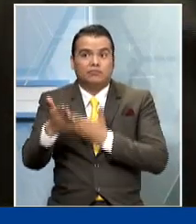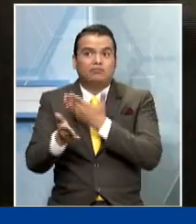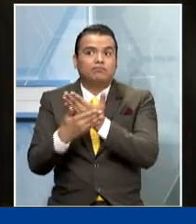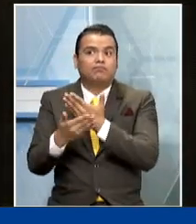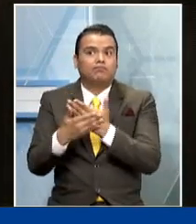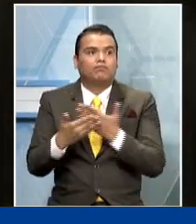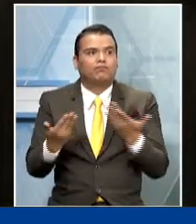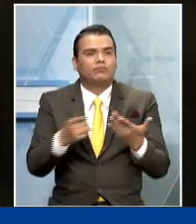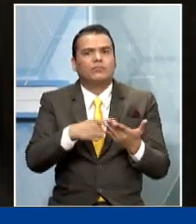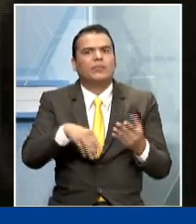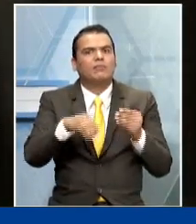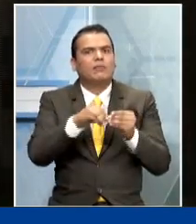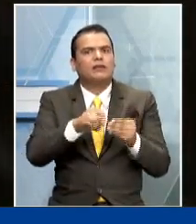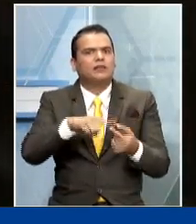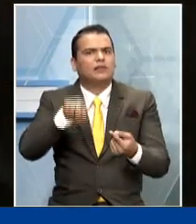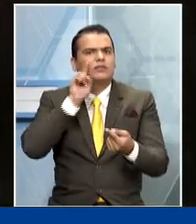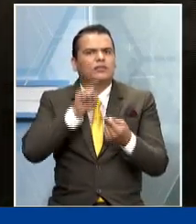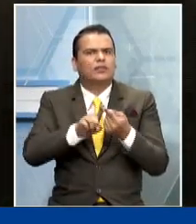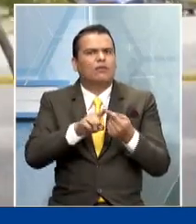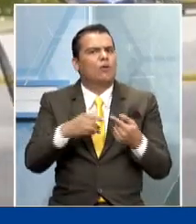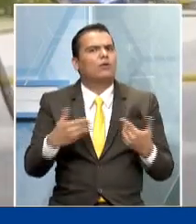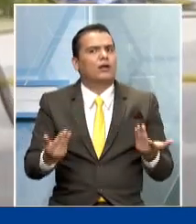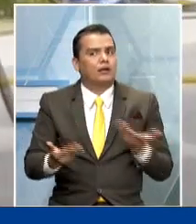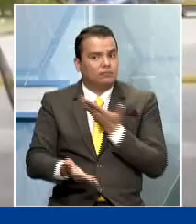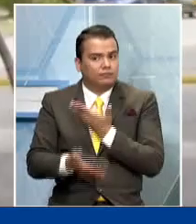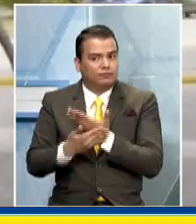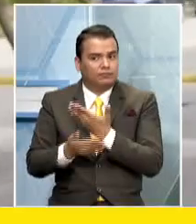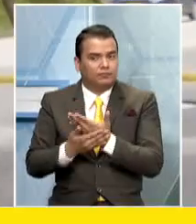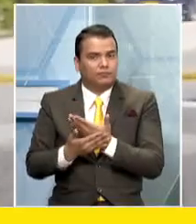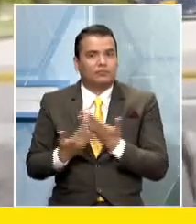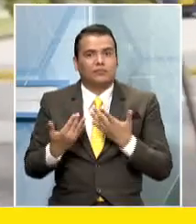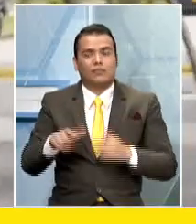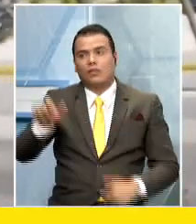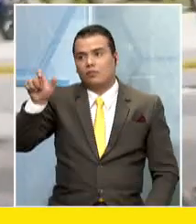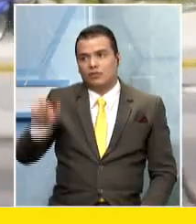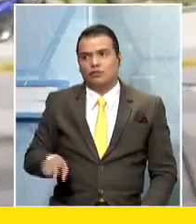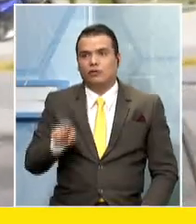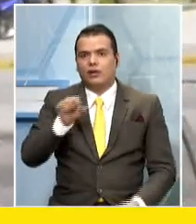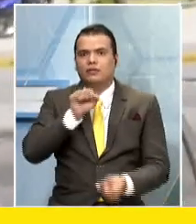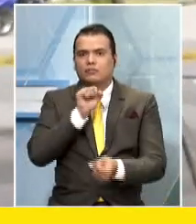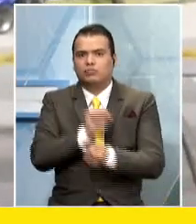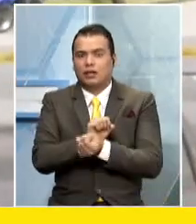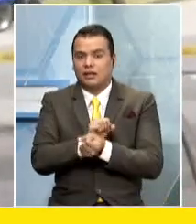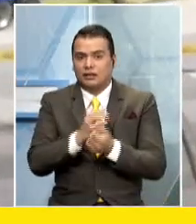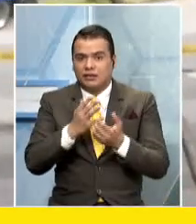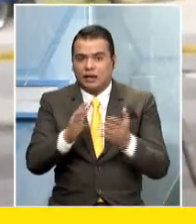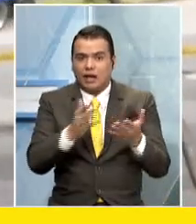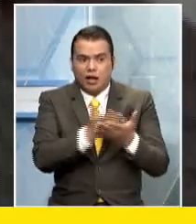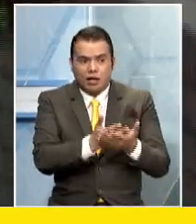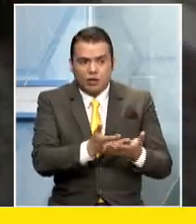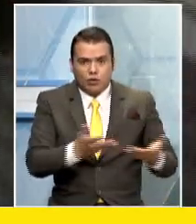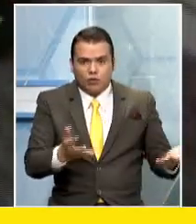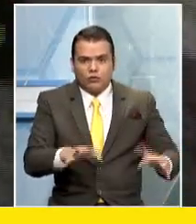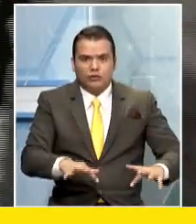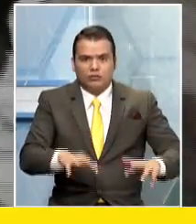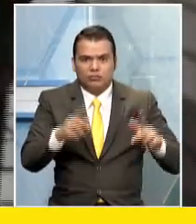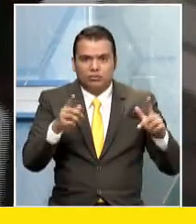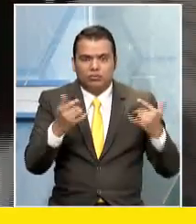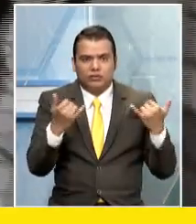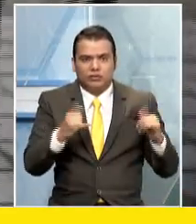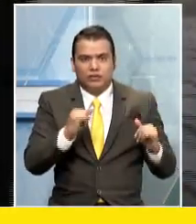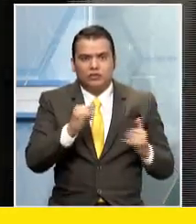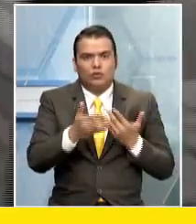arroje luces sobre las pretensiones de los atacantes. Ya con la persona capturada en su momentico más los elementos que han sido ubicados aquí en el sitio de los